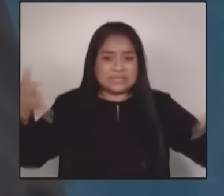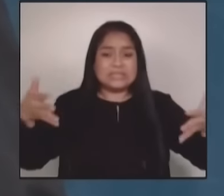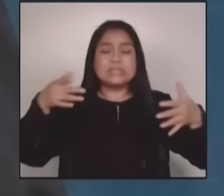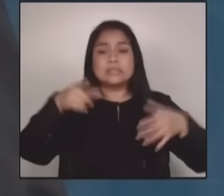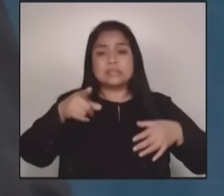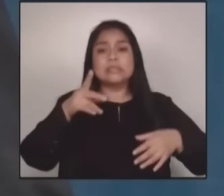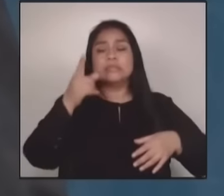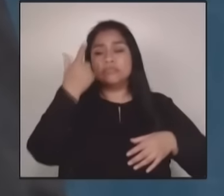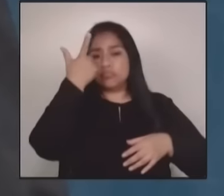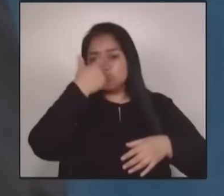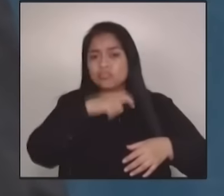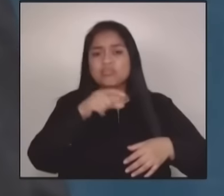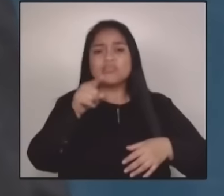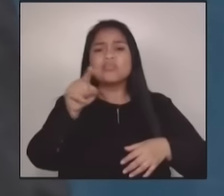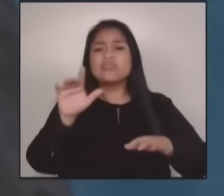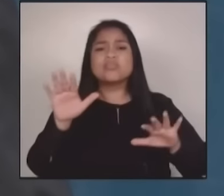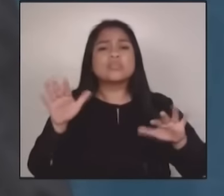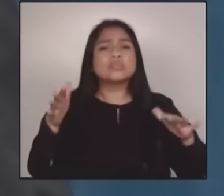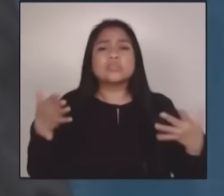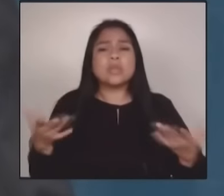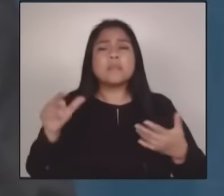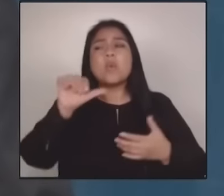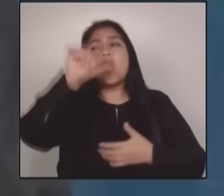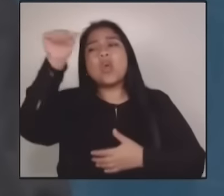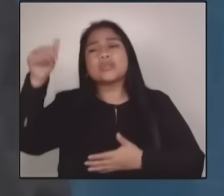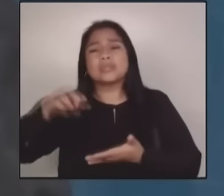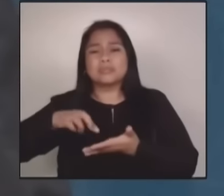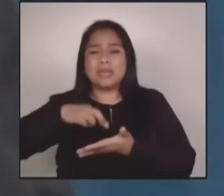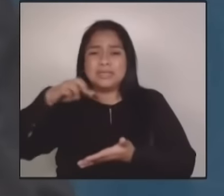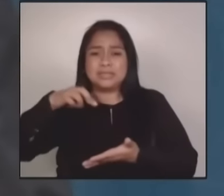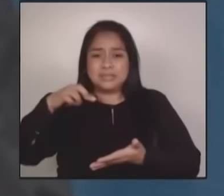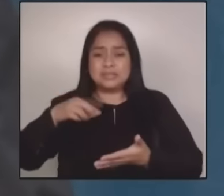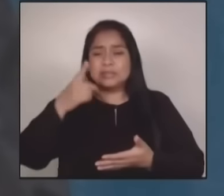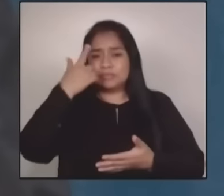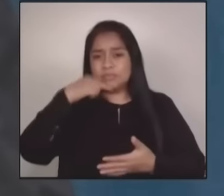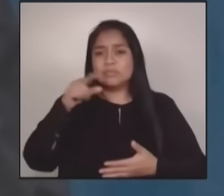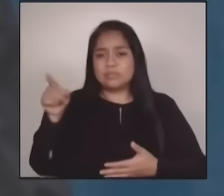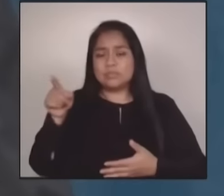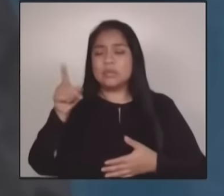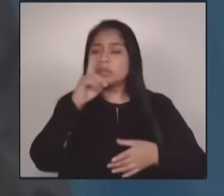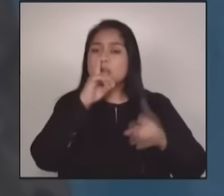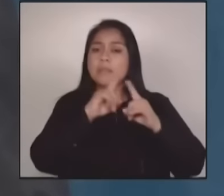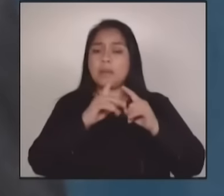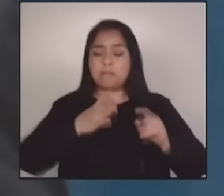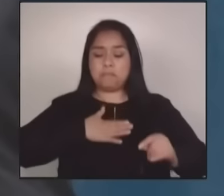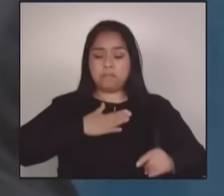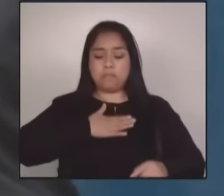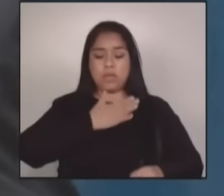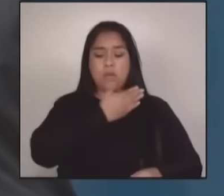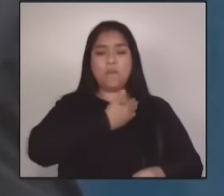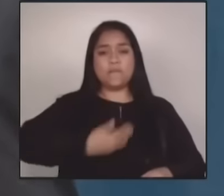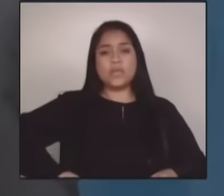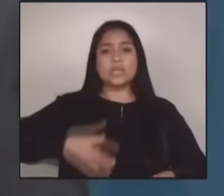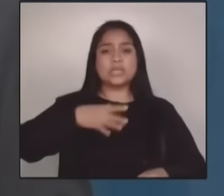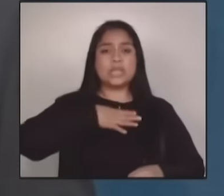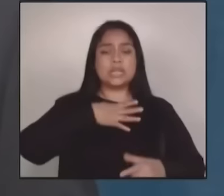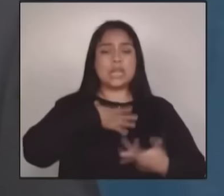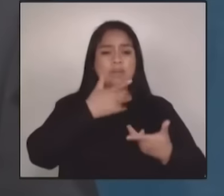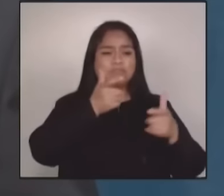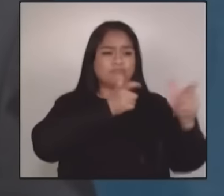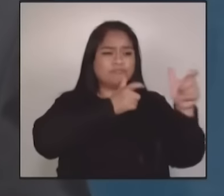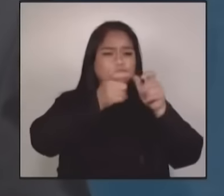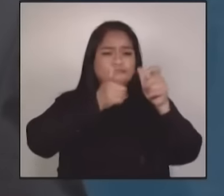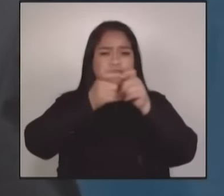provocada y tolerada por otras naciones. Mi gobierno implementará medidas necesarias